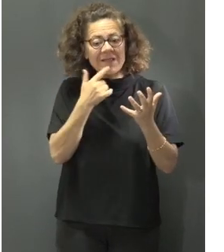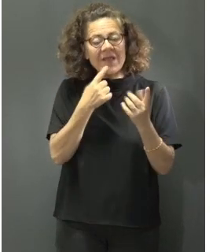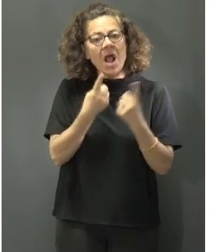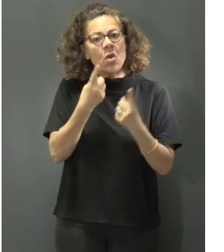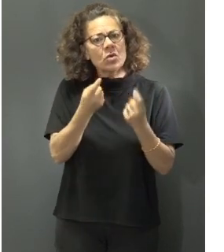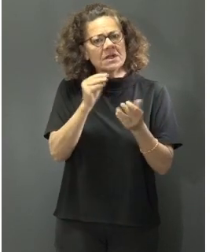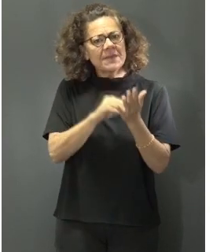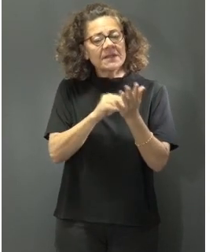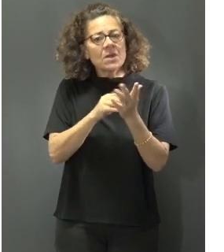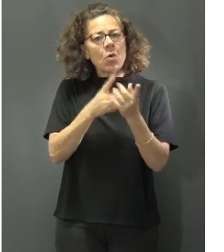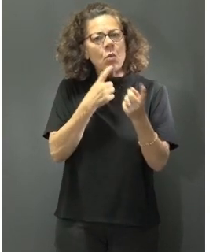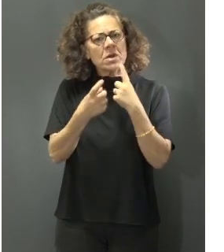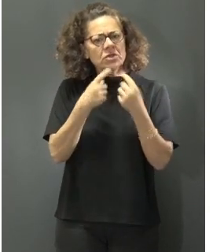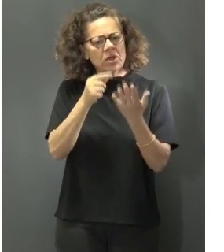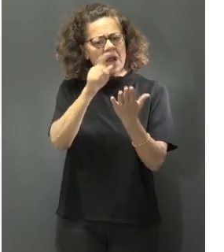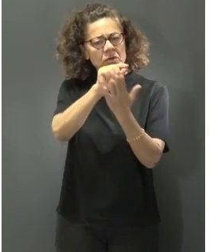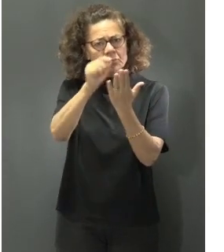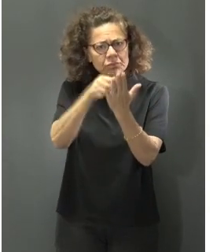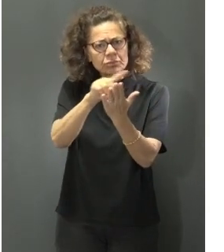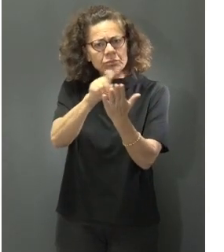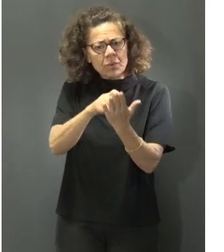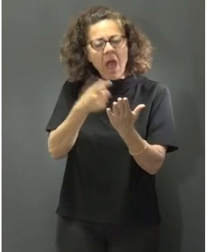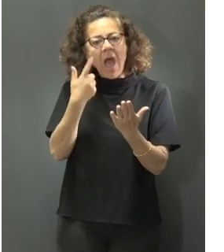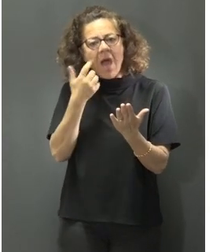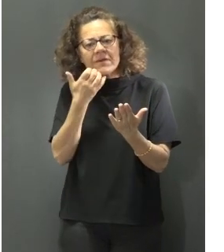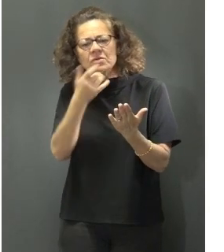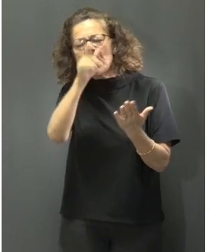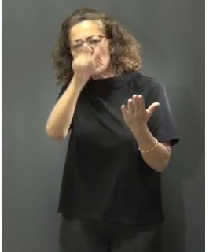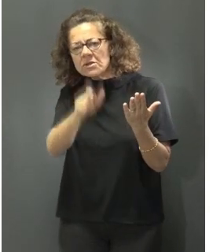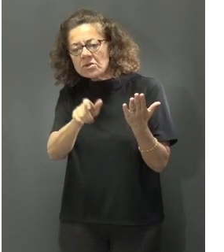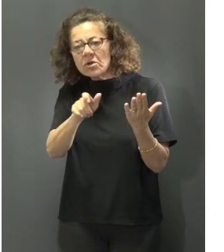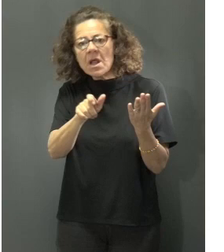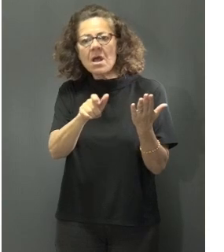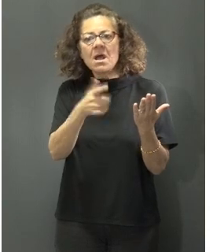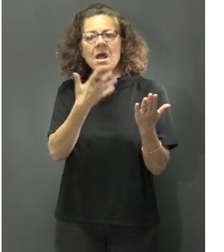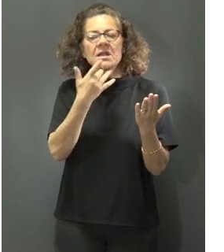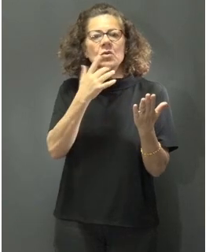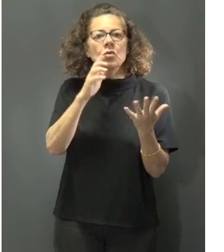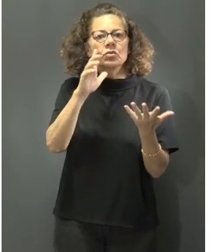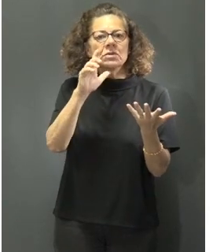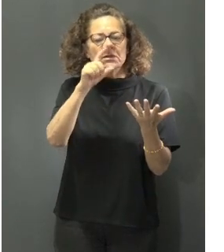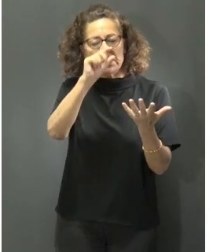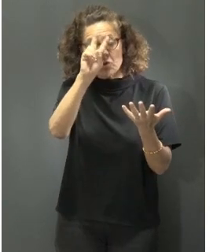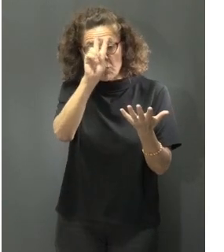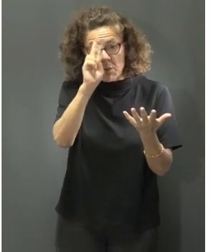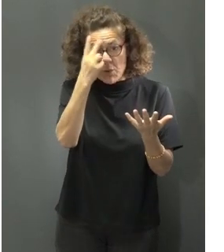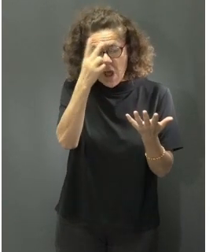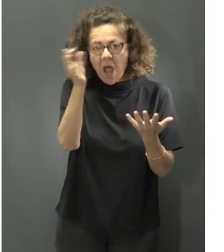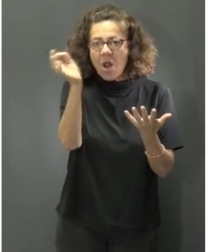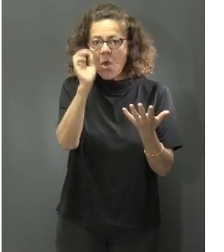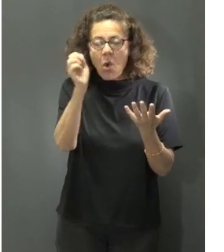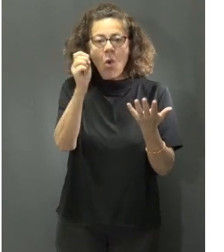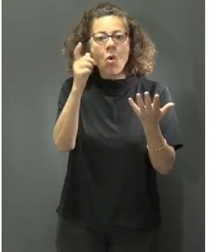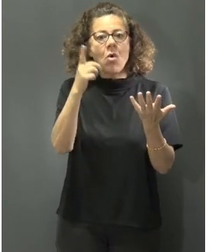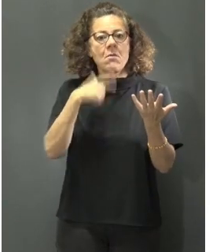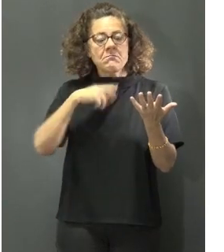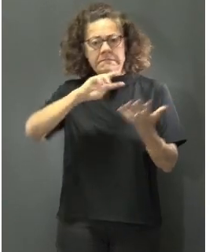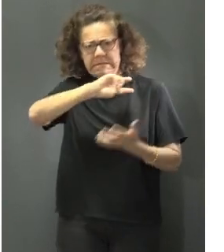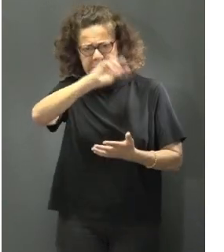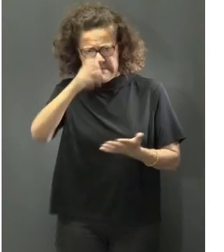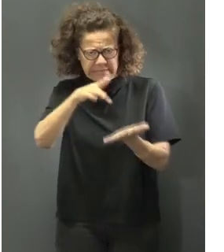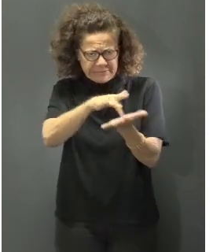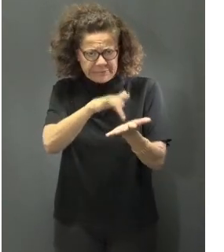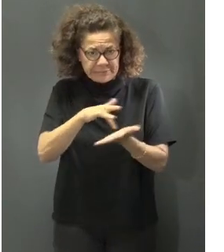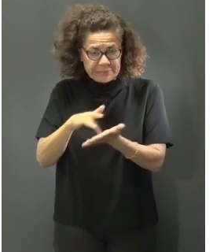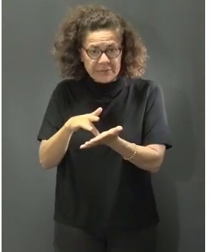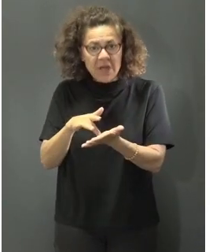que utilizan para poder evaluar si una persona tiene pues, un trastorno bipolar, una esquizofrenia o qué impacto están